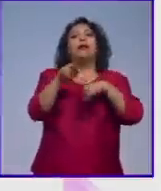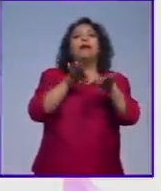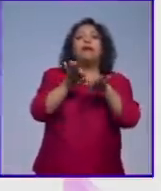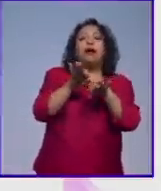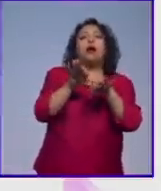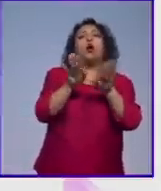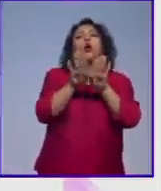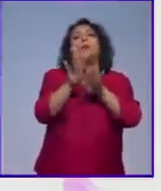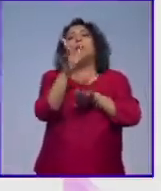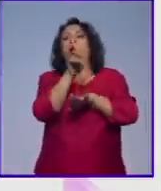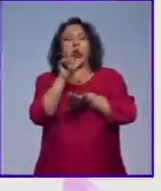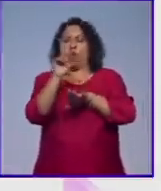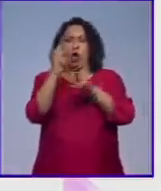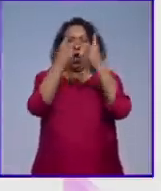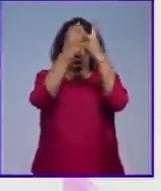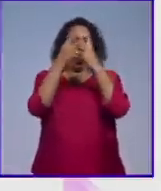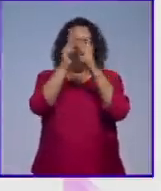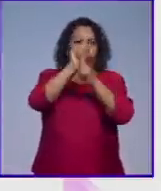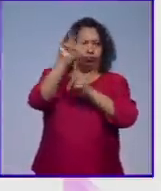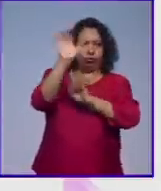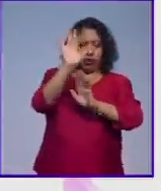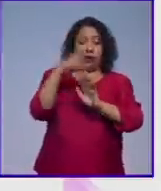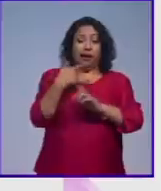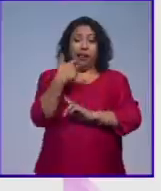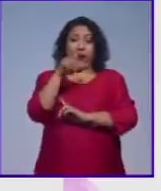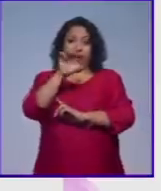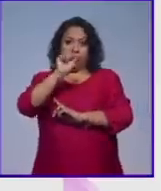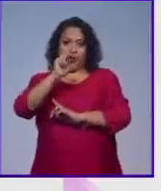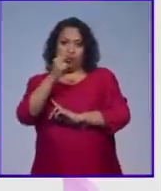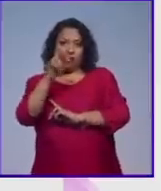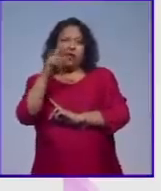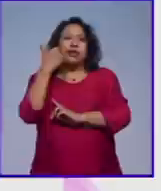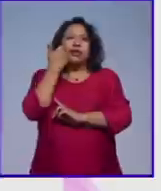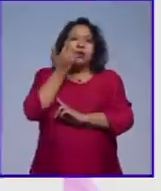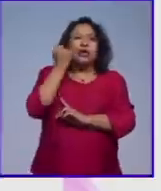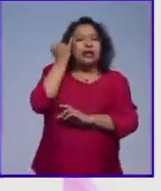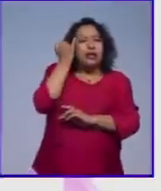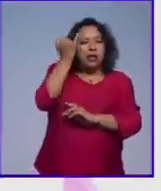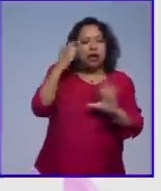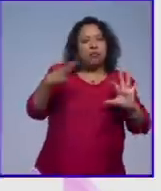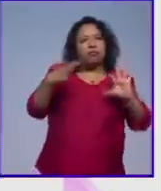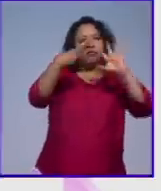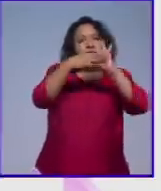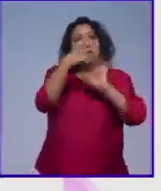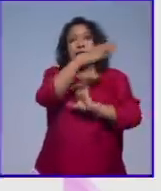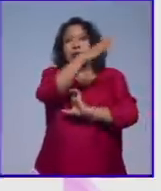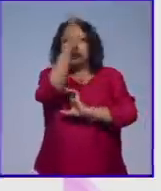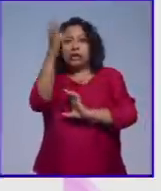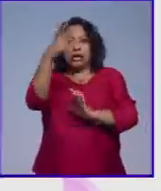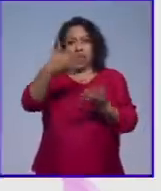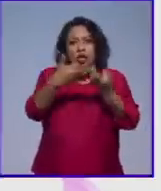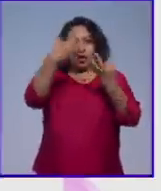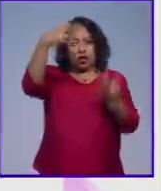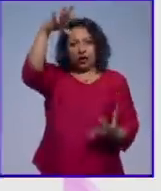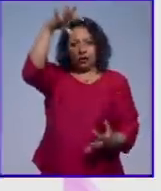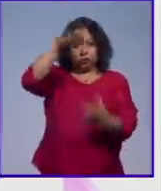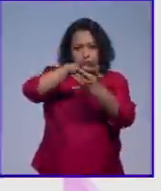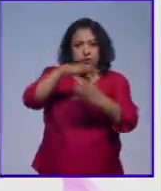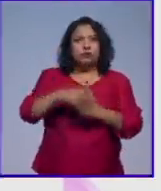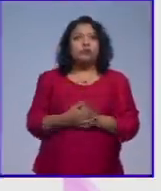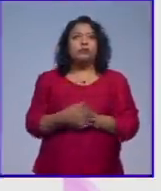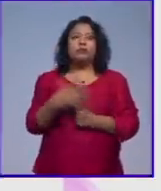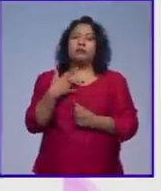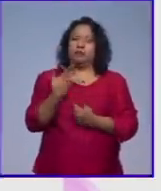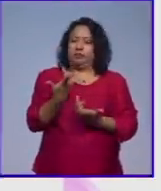lenguaje, no de astronomía, a través del cual Lesher busca una idea que conecta al cielo con la tierra. Es muy curioso